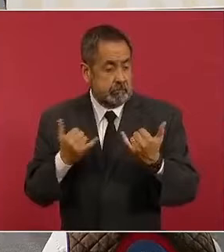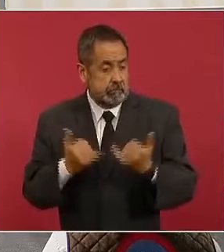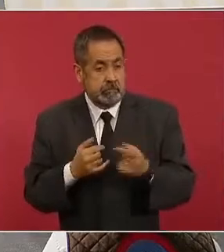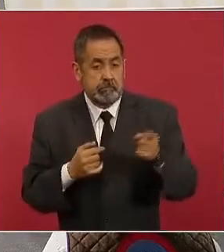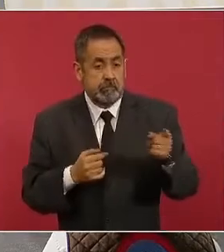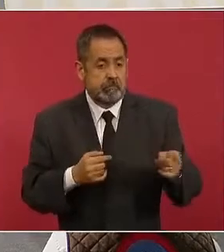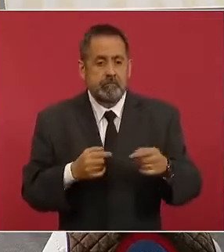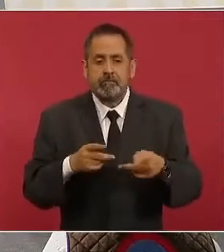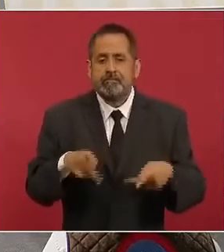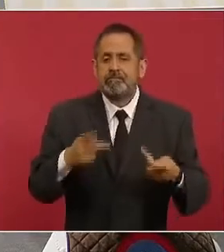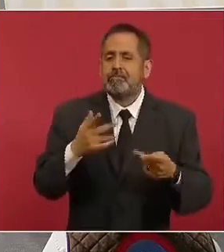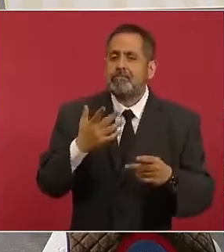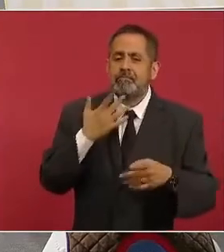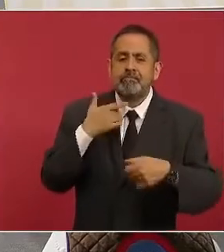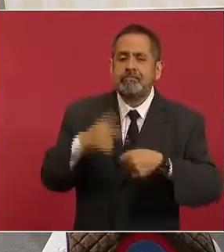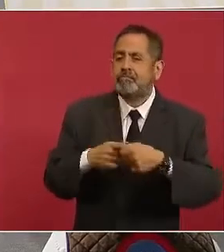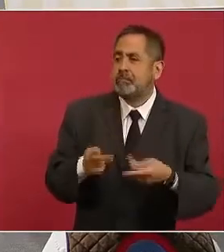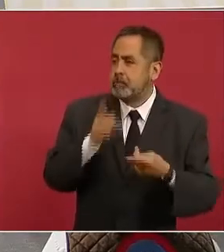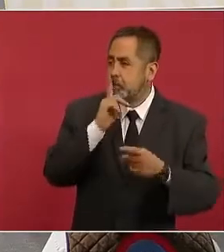vinculados al huachicol,